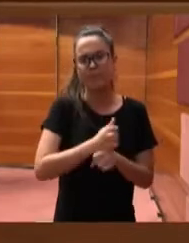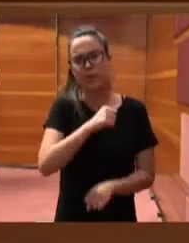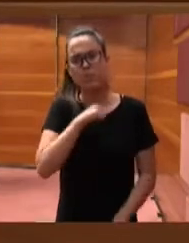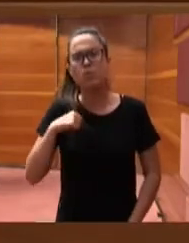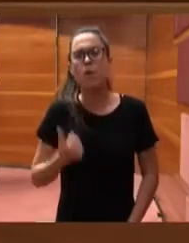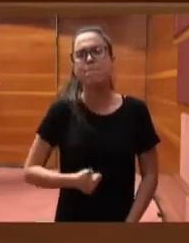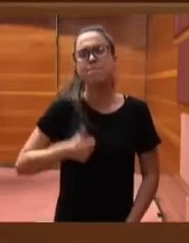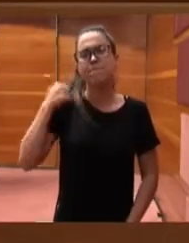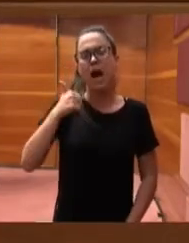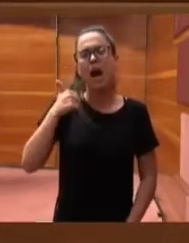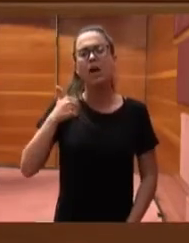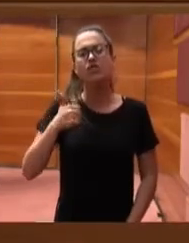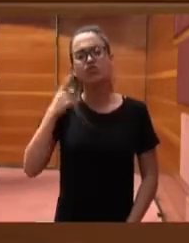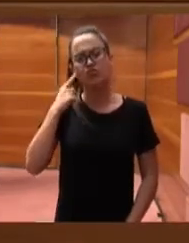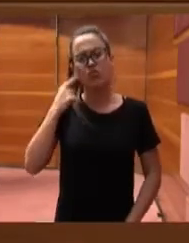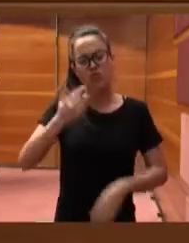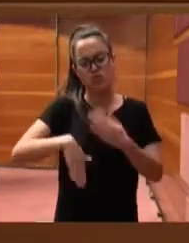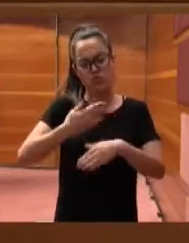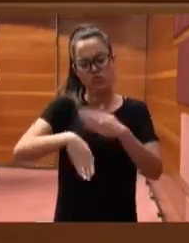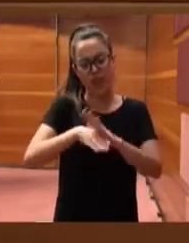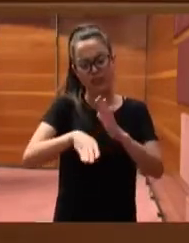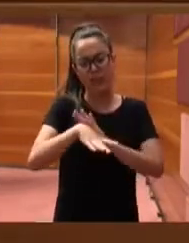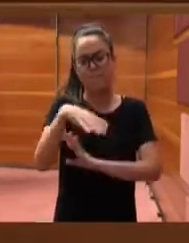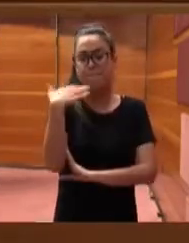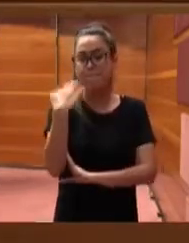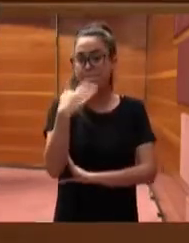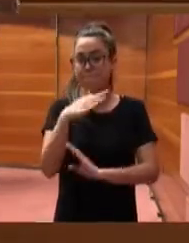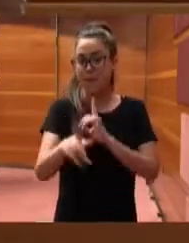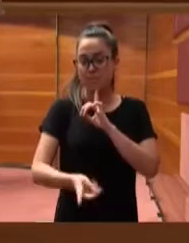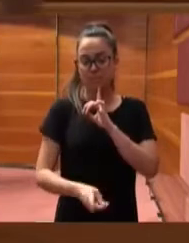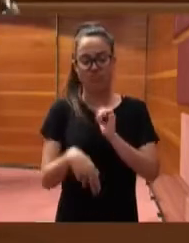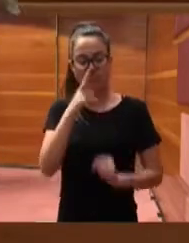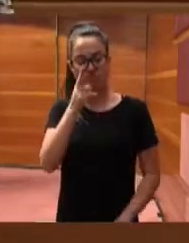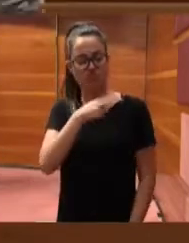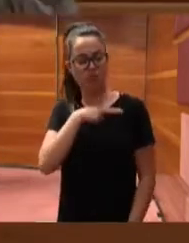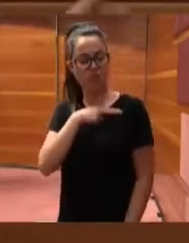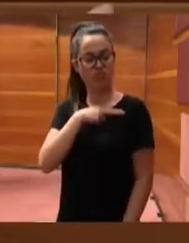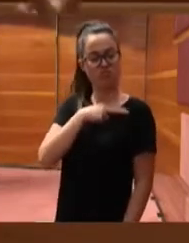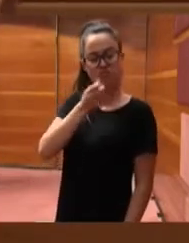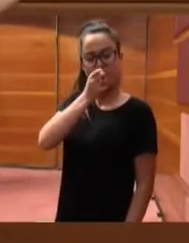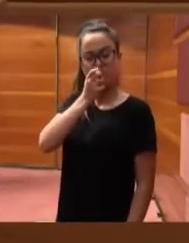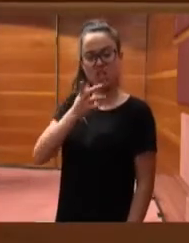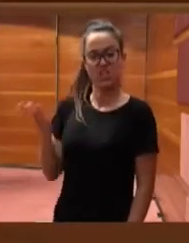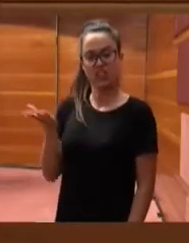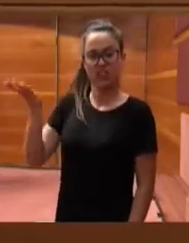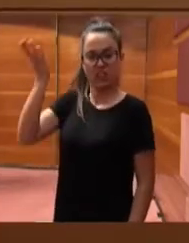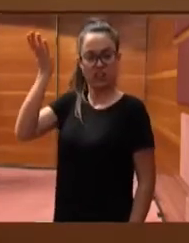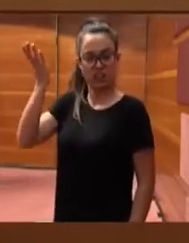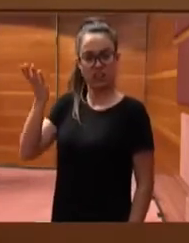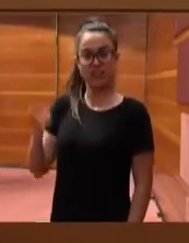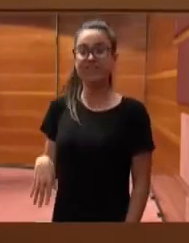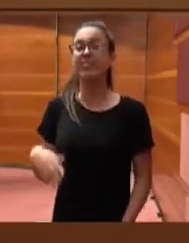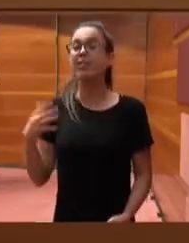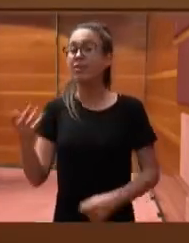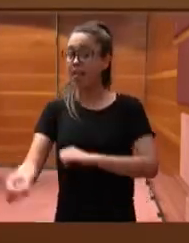individual, constante. El bilbaíno es chulo, prepotente y echado para adelante.